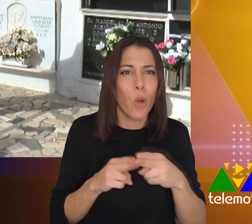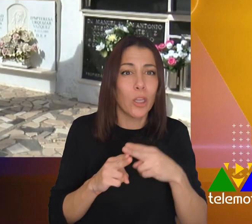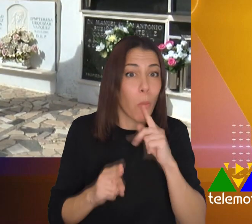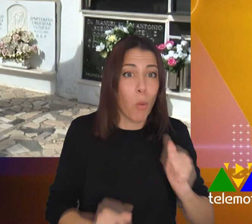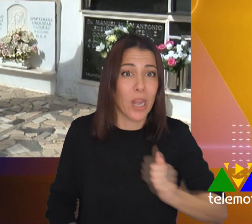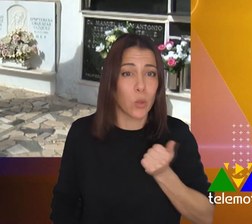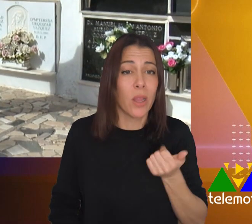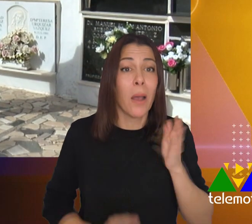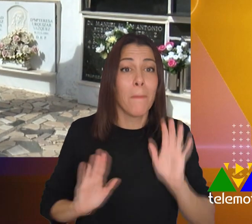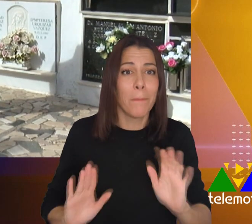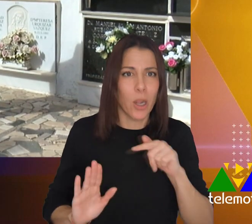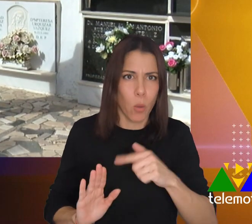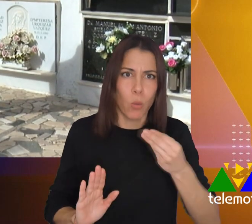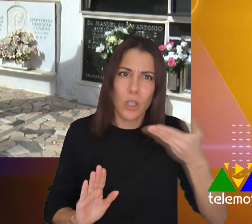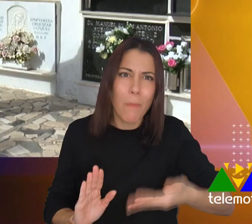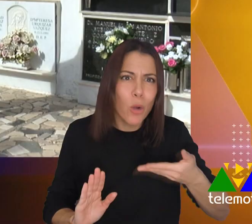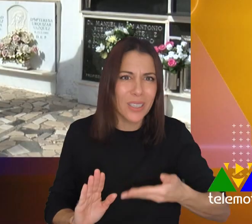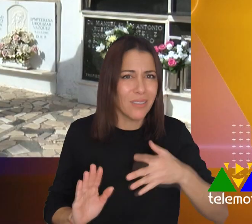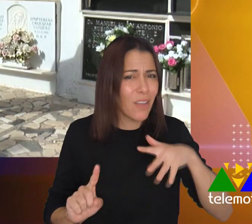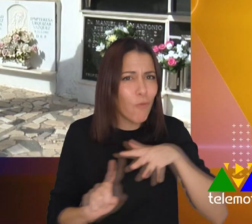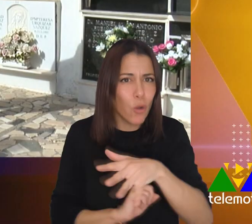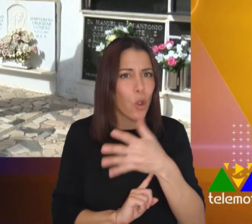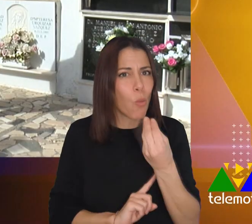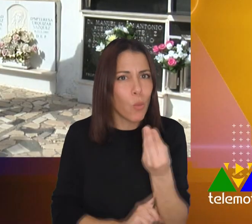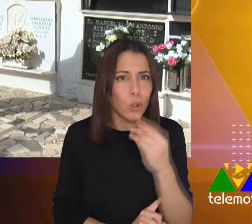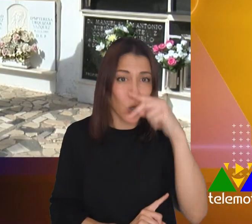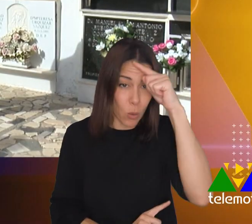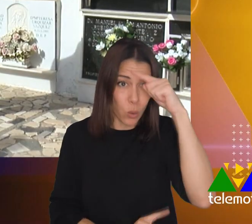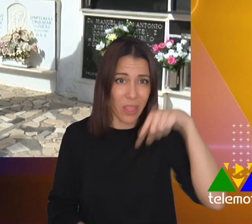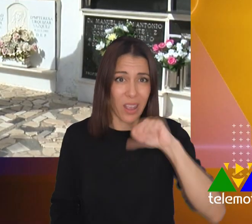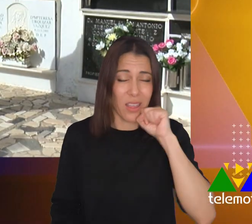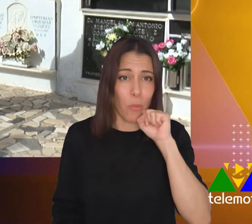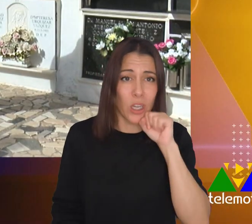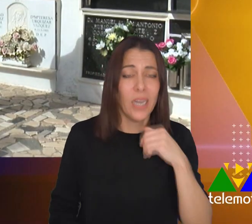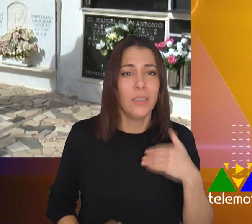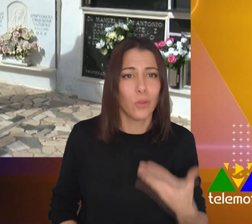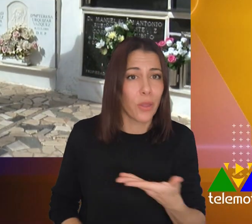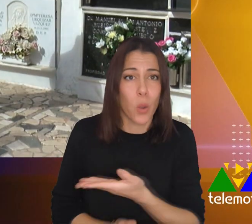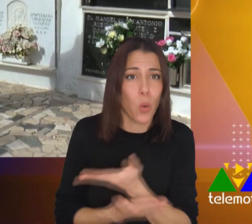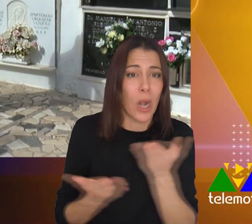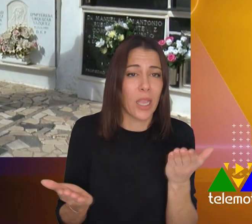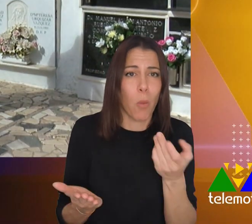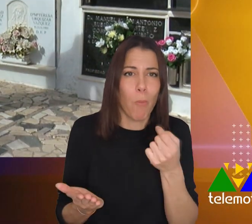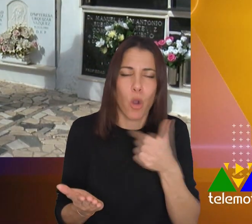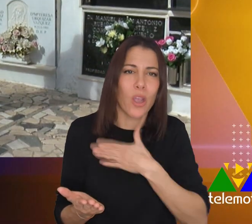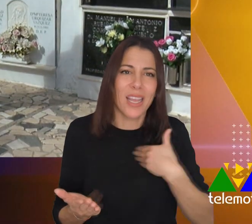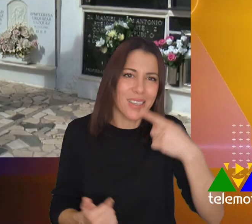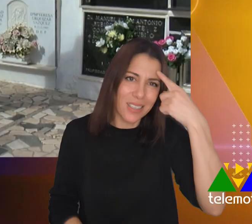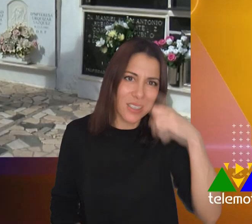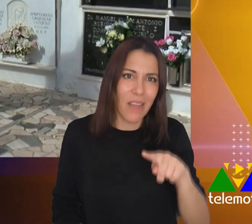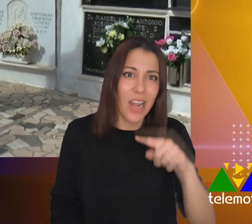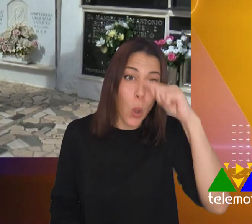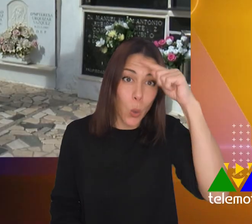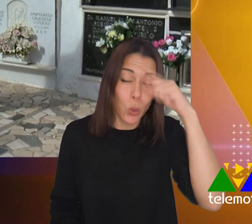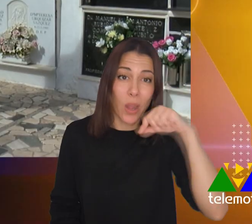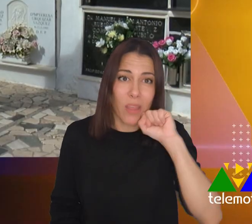una importancia tremenda en la cultura motrileña. Es decir, cualquiera que un poco quiera saber de la